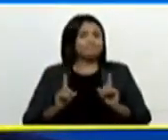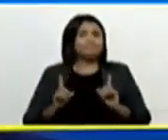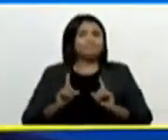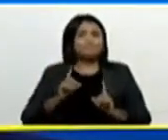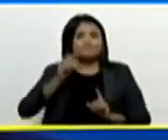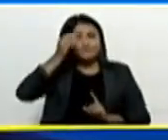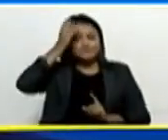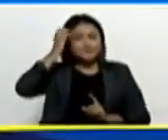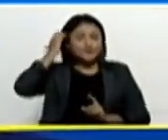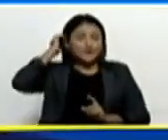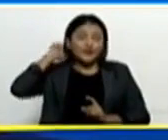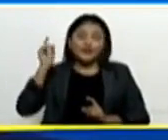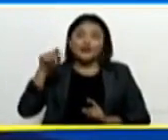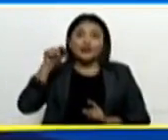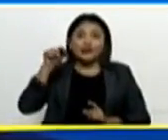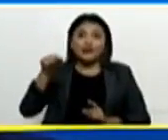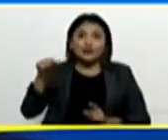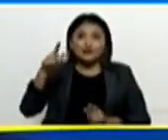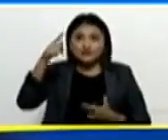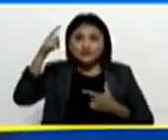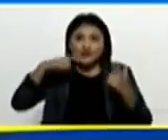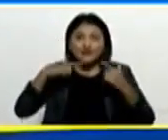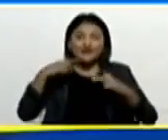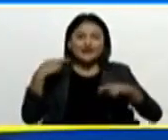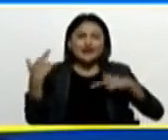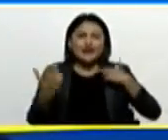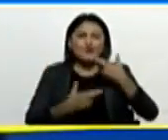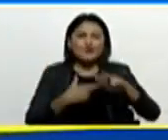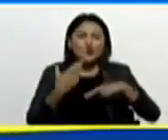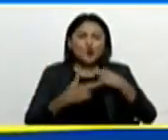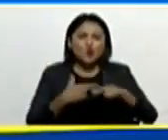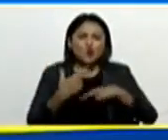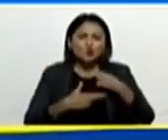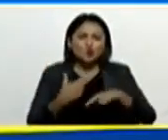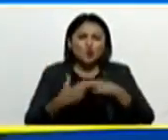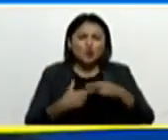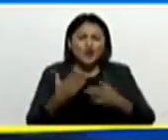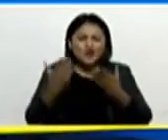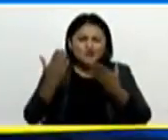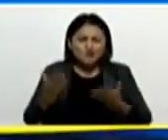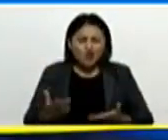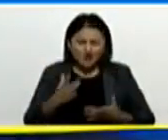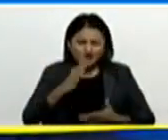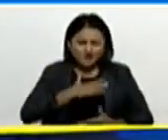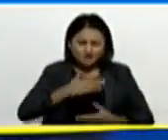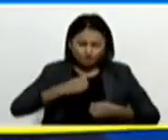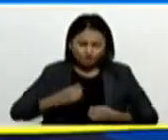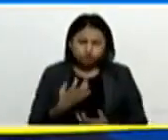era un revolucionario, un revolucionario.